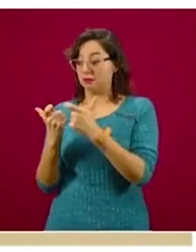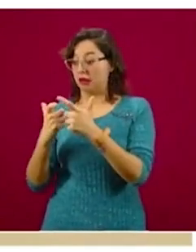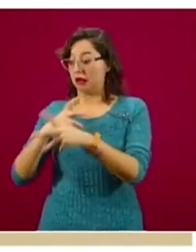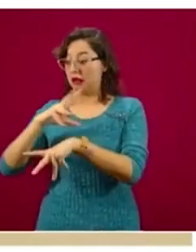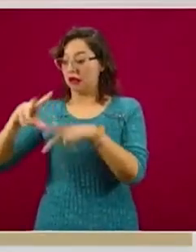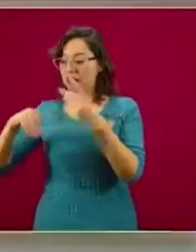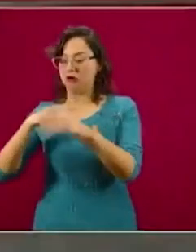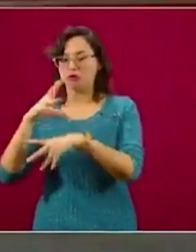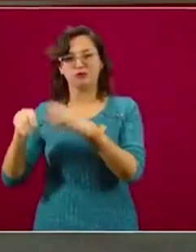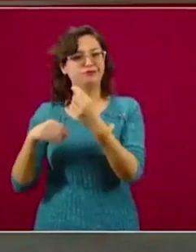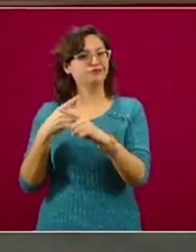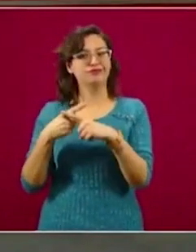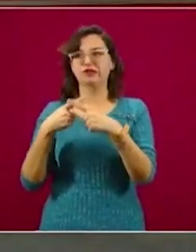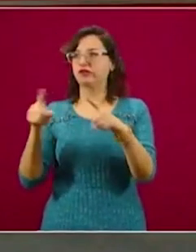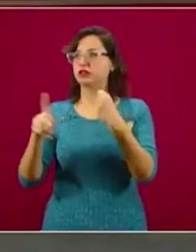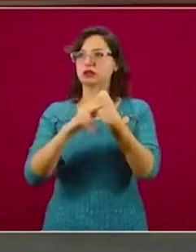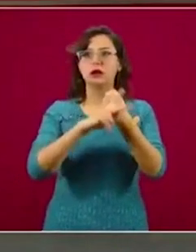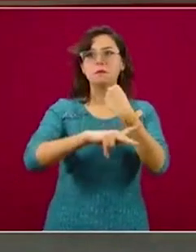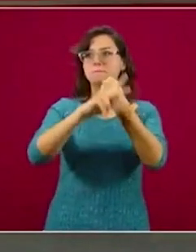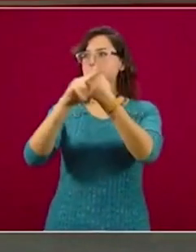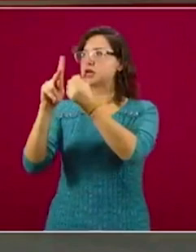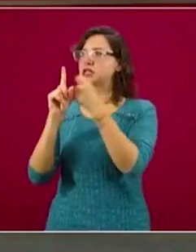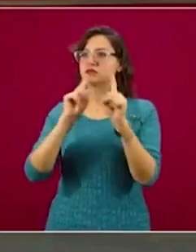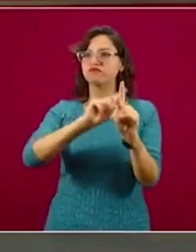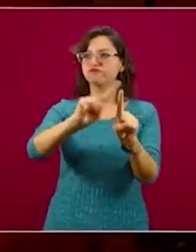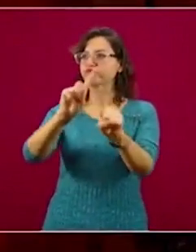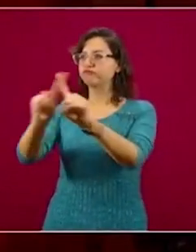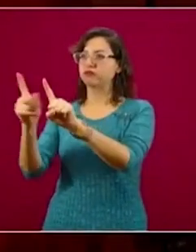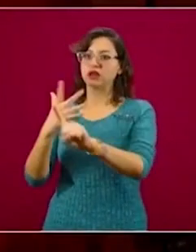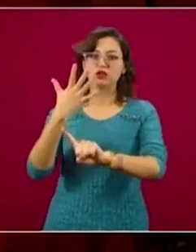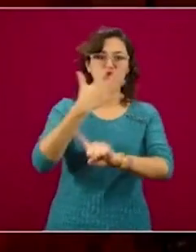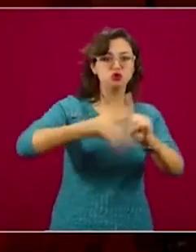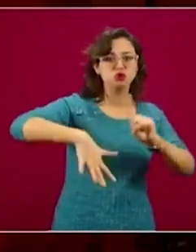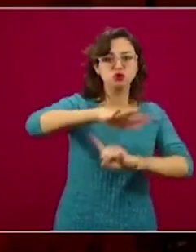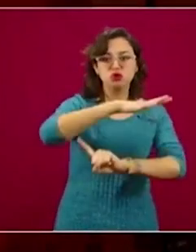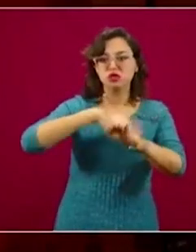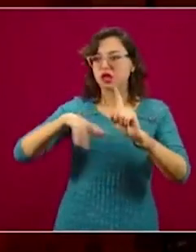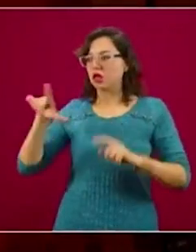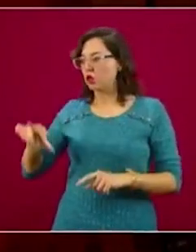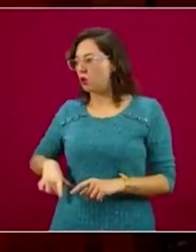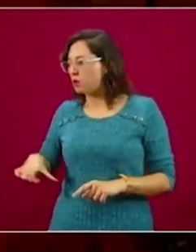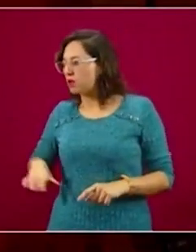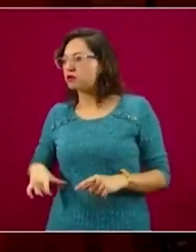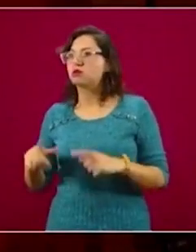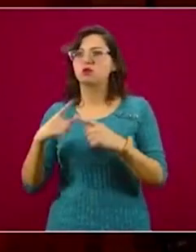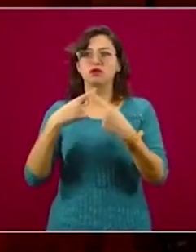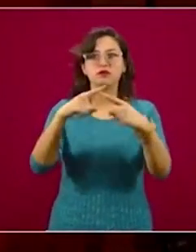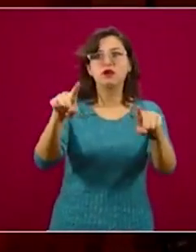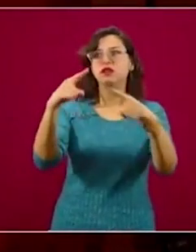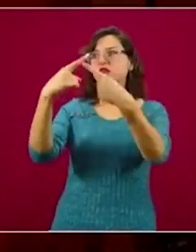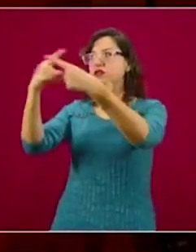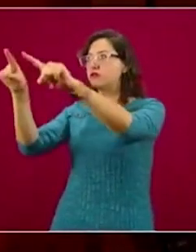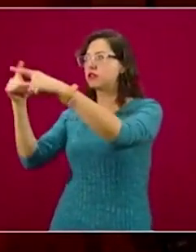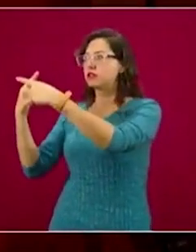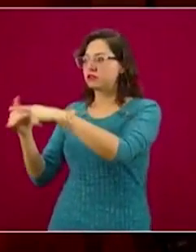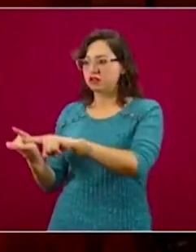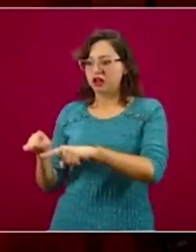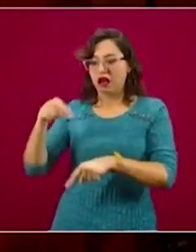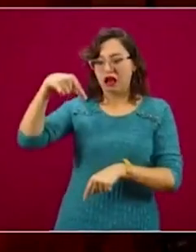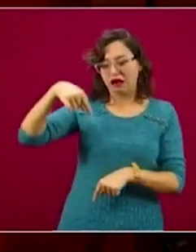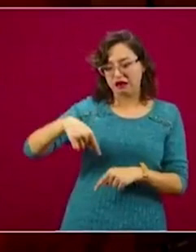partir de su realidad de su sociedad y también de su gobierno y por eso para nosotros el modelo de bienestar